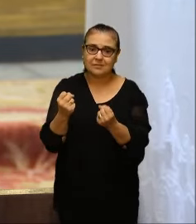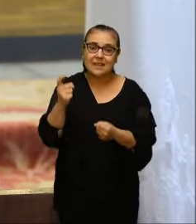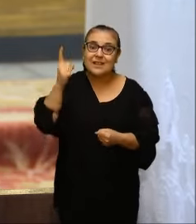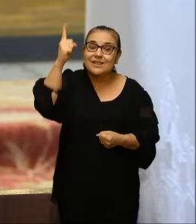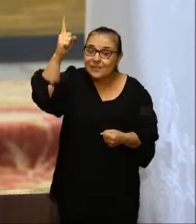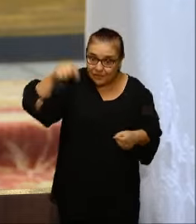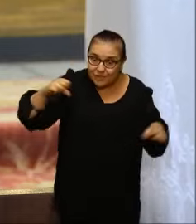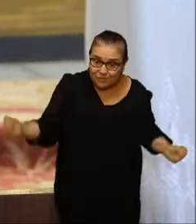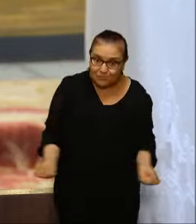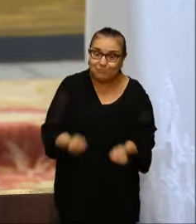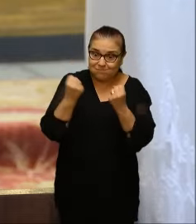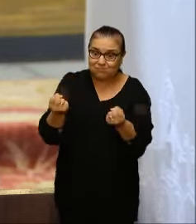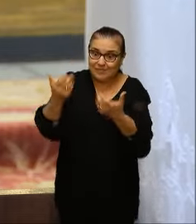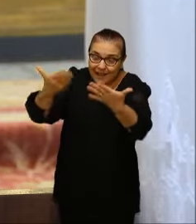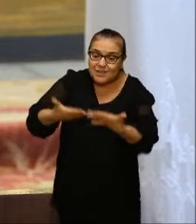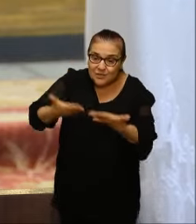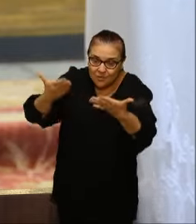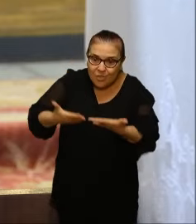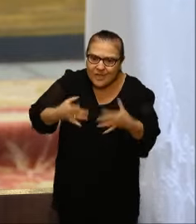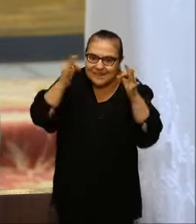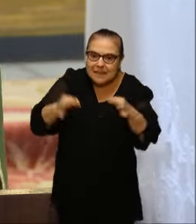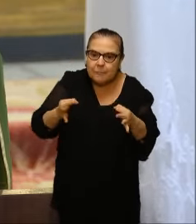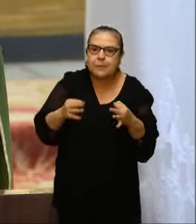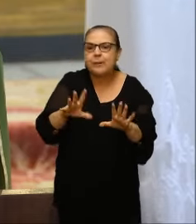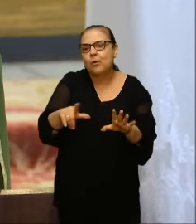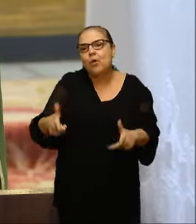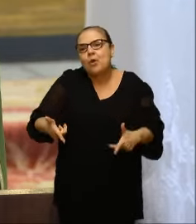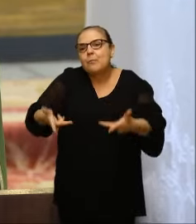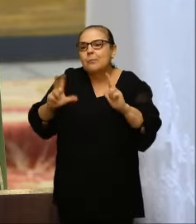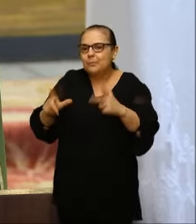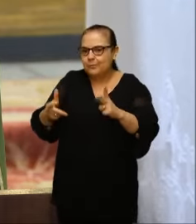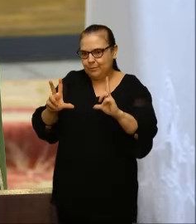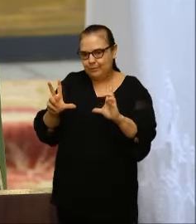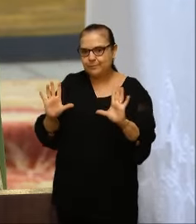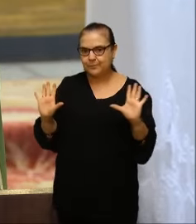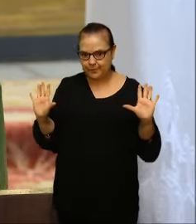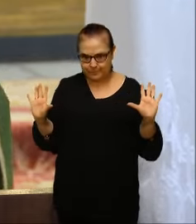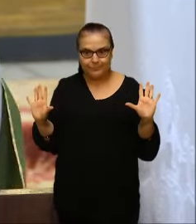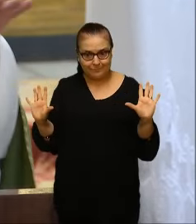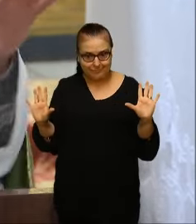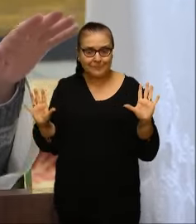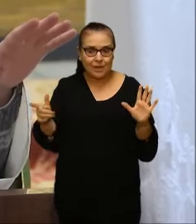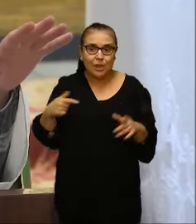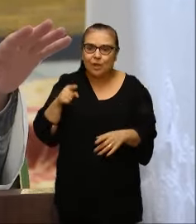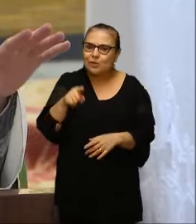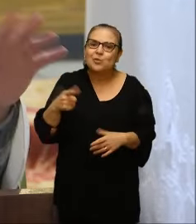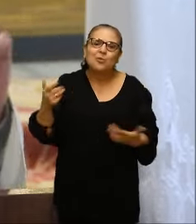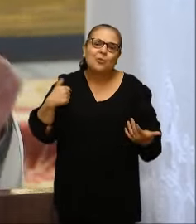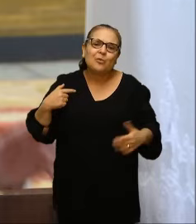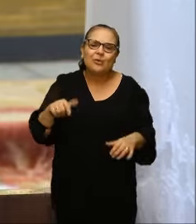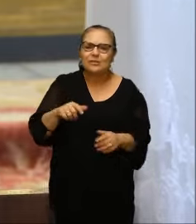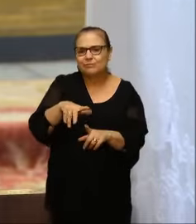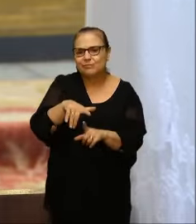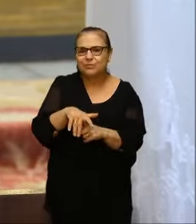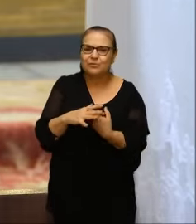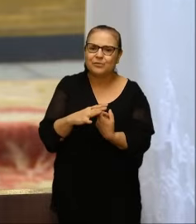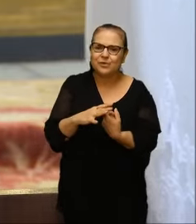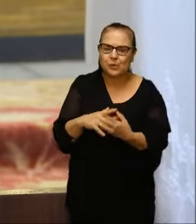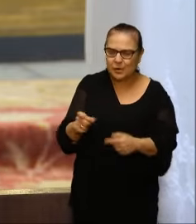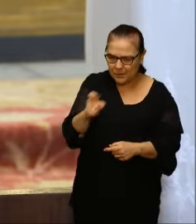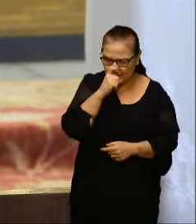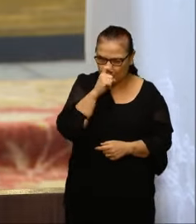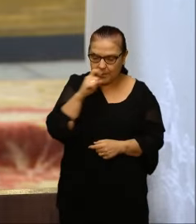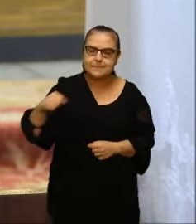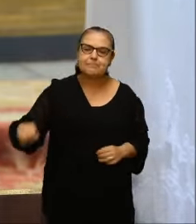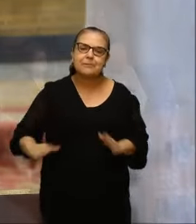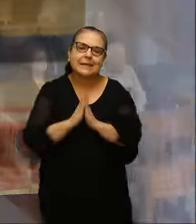saca siempre adelante, claro. Ahora déjale tú también que te saque adelante. No te quedes en una situación... ¿Os acordáis?